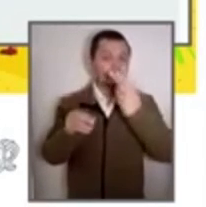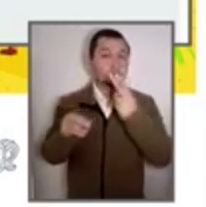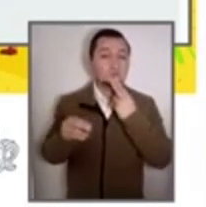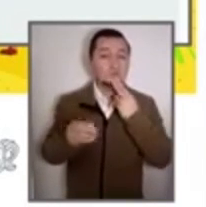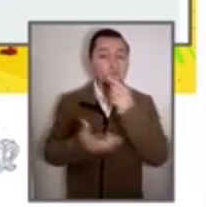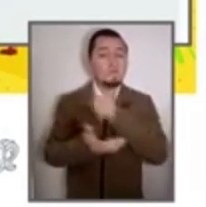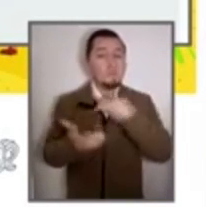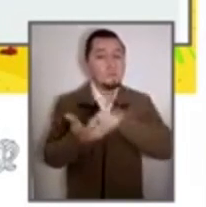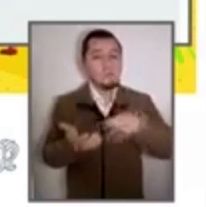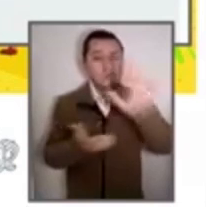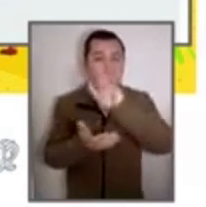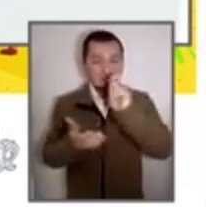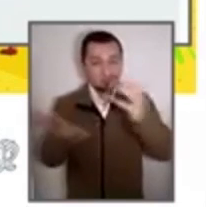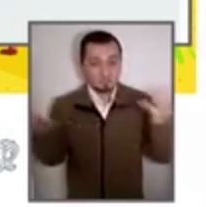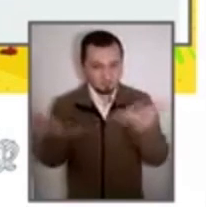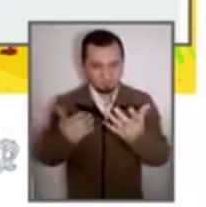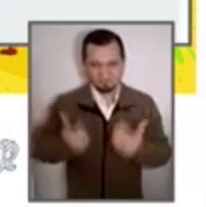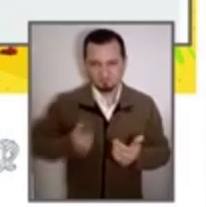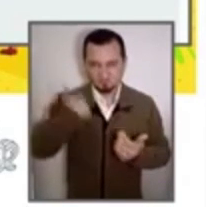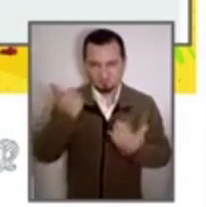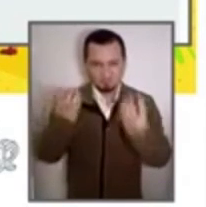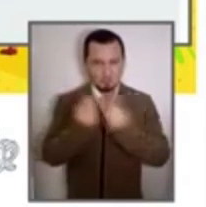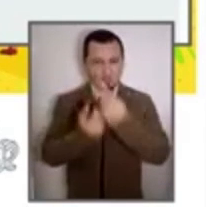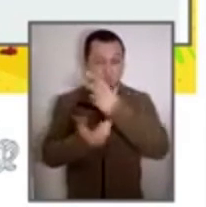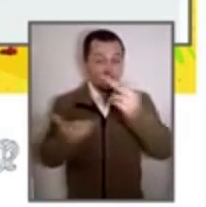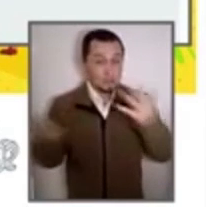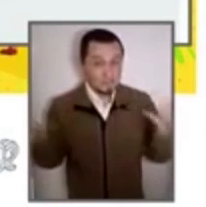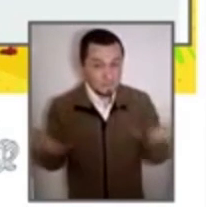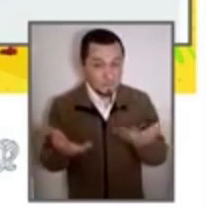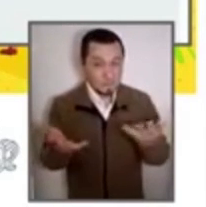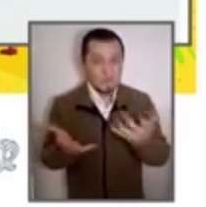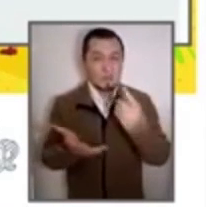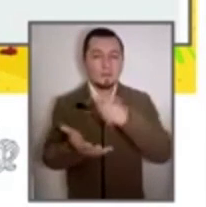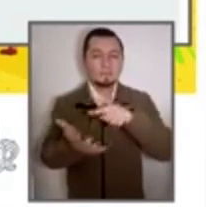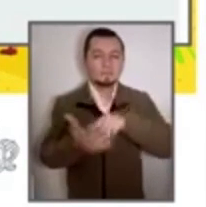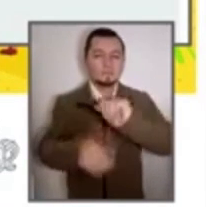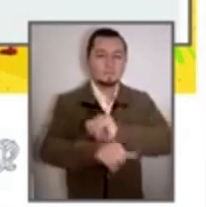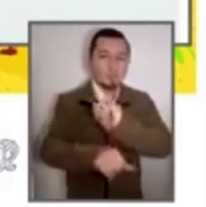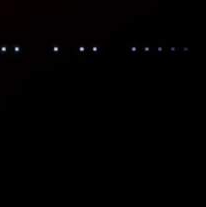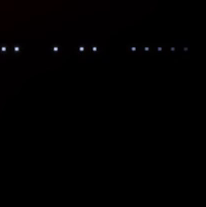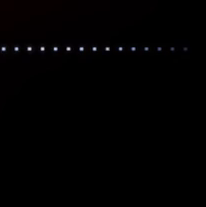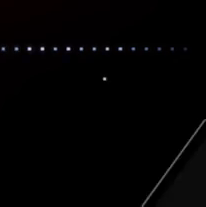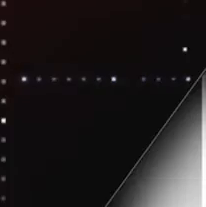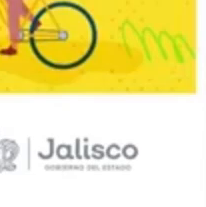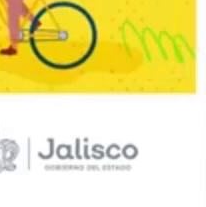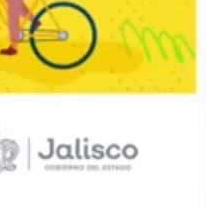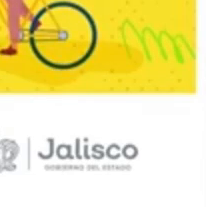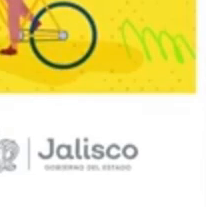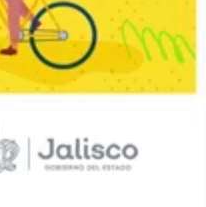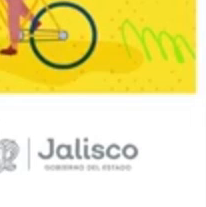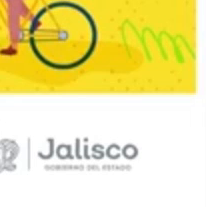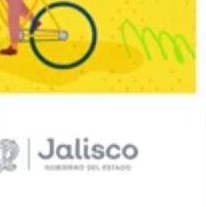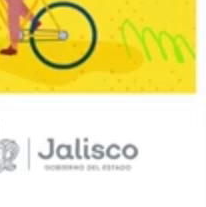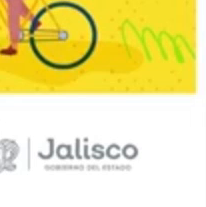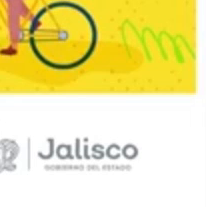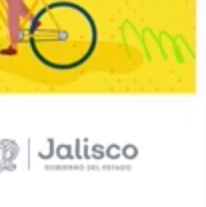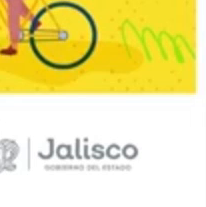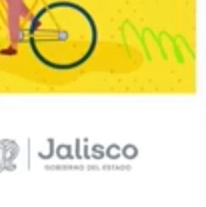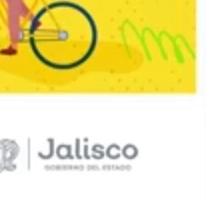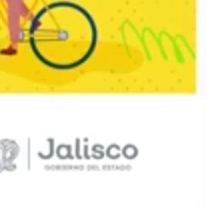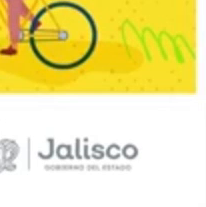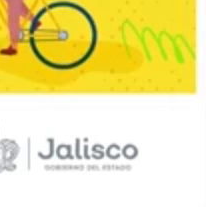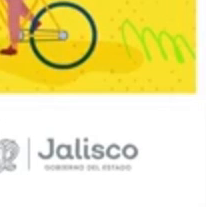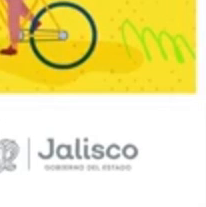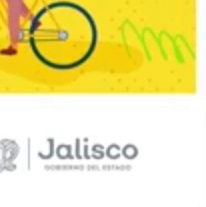los espacios, así como el aprovechamiento de los servicios públicos urbanos y rurales. En las dos jornadas